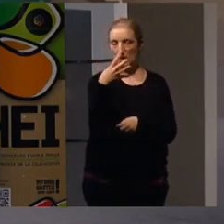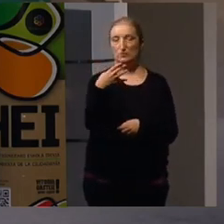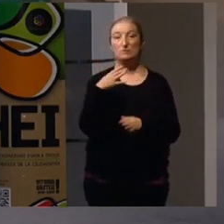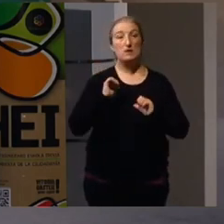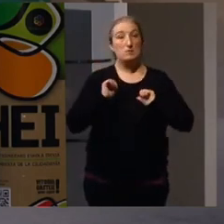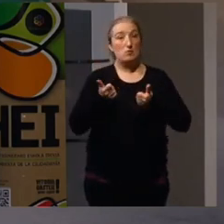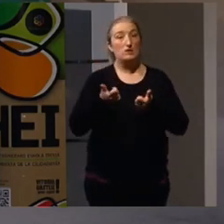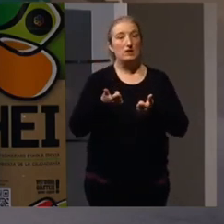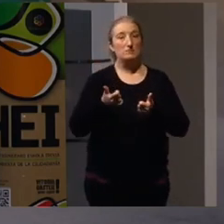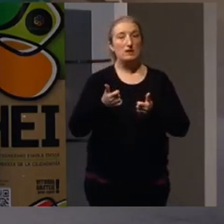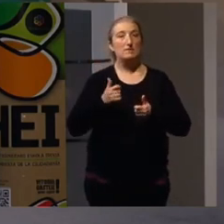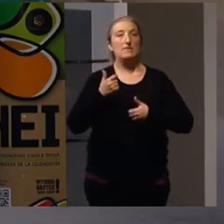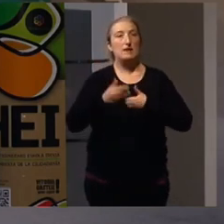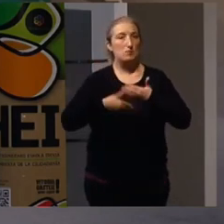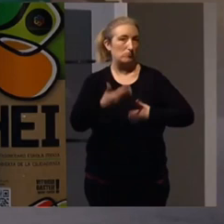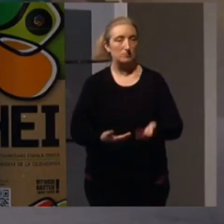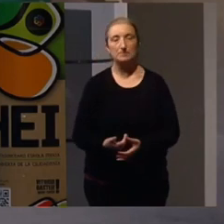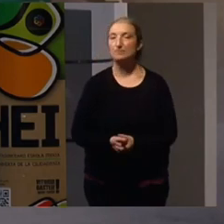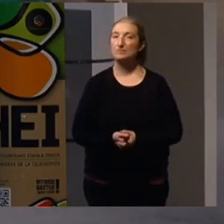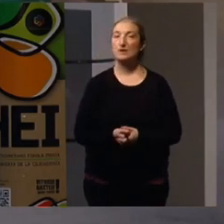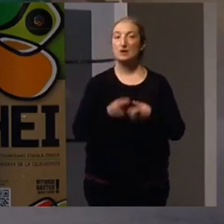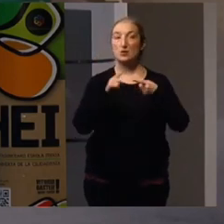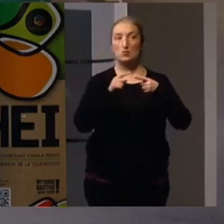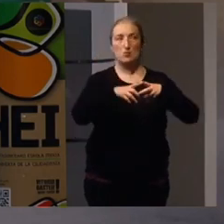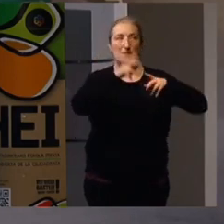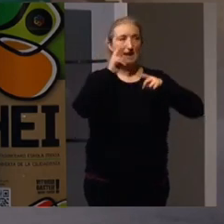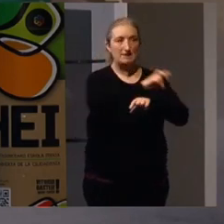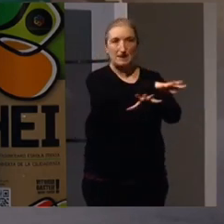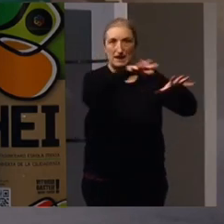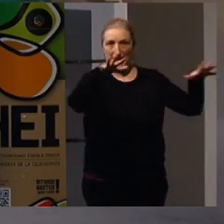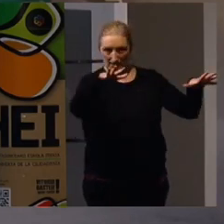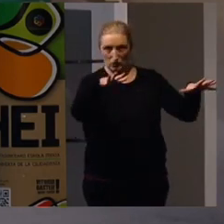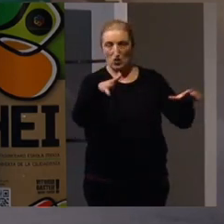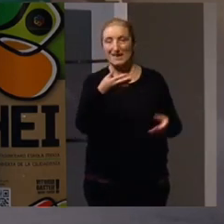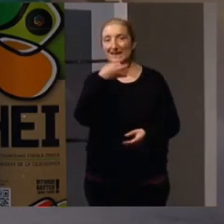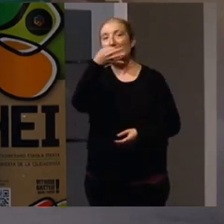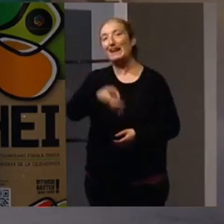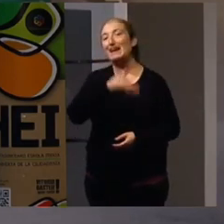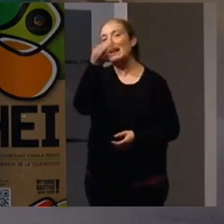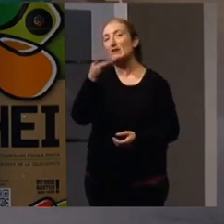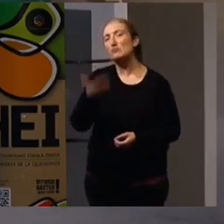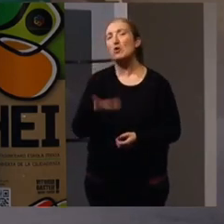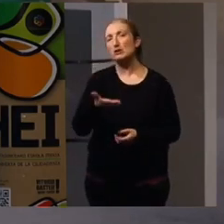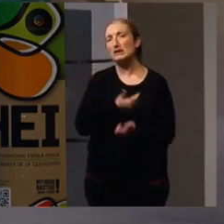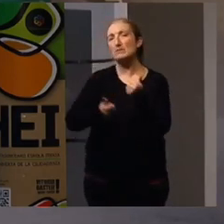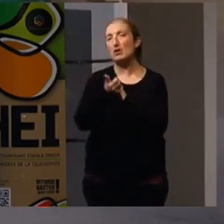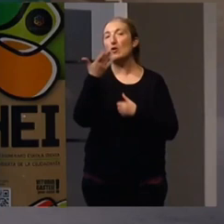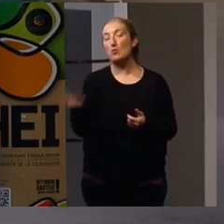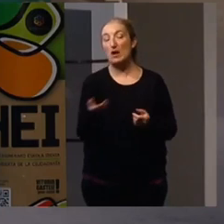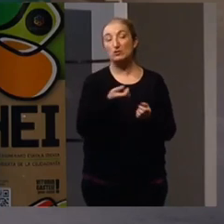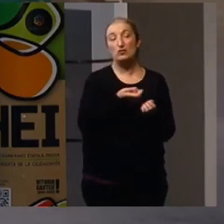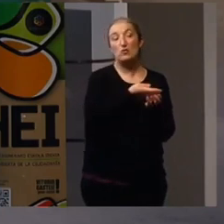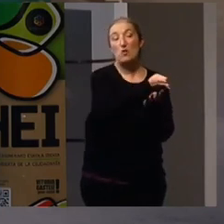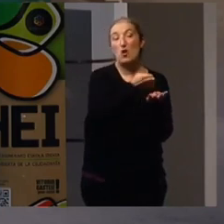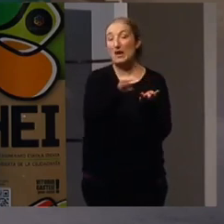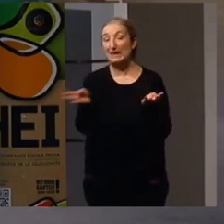esto se podría resolver. A nivel macro y a nivel relato de qué es lo importante, ¿vale? Son líneas que están pensadas